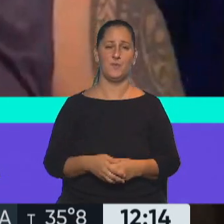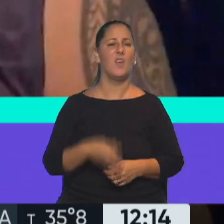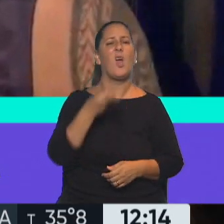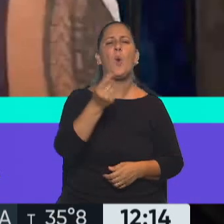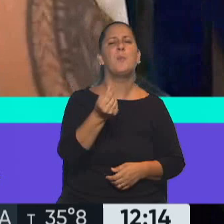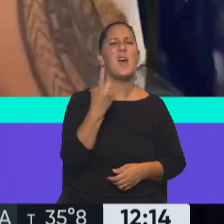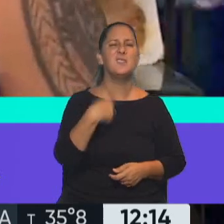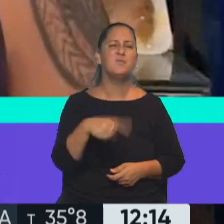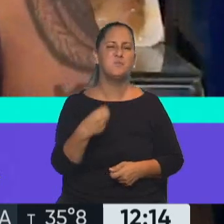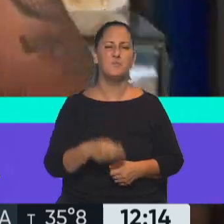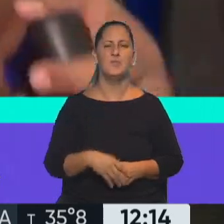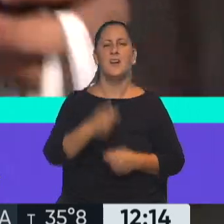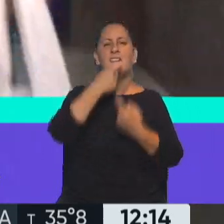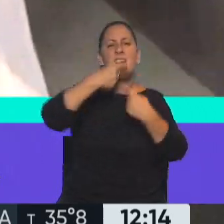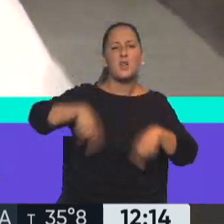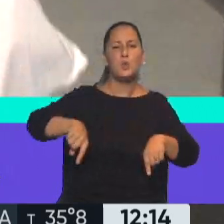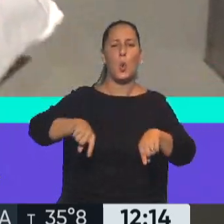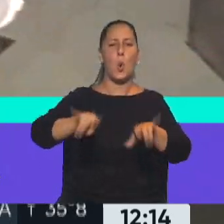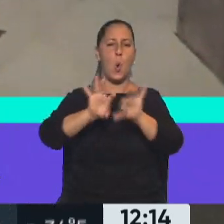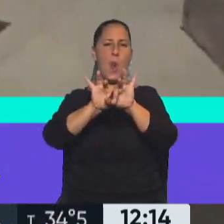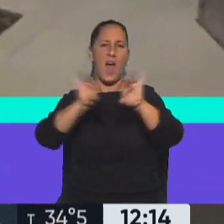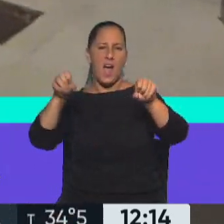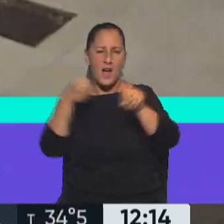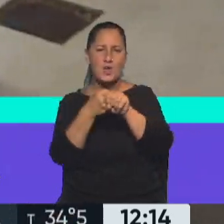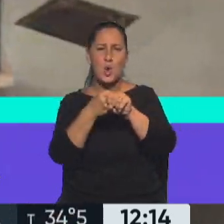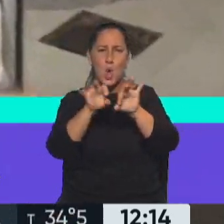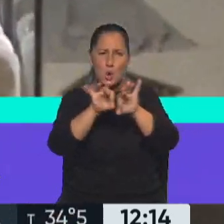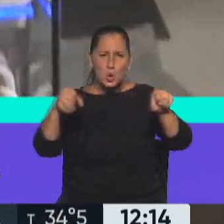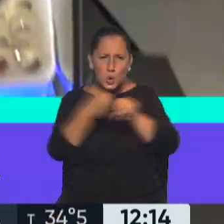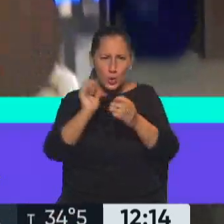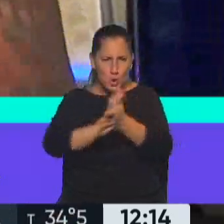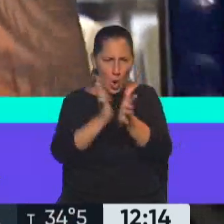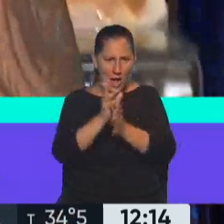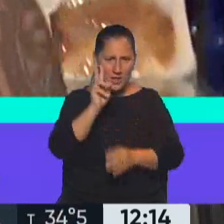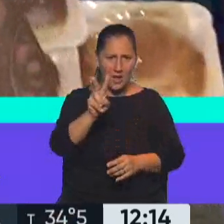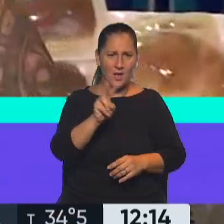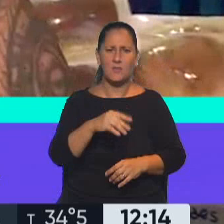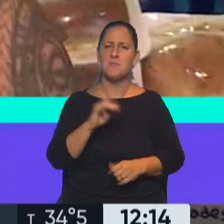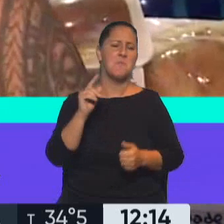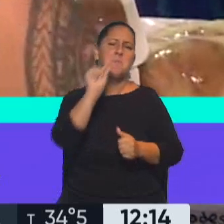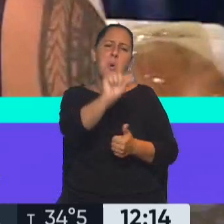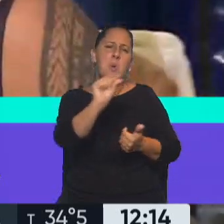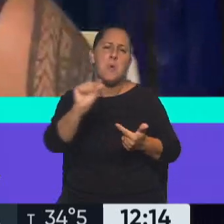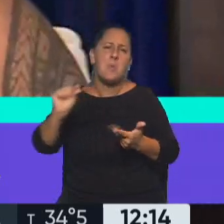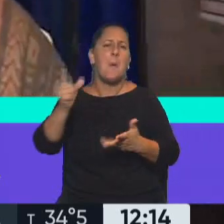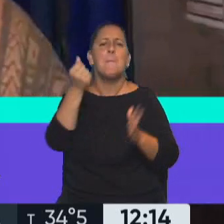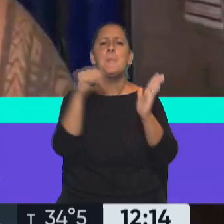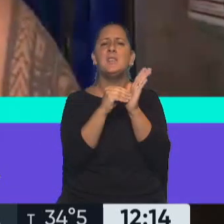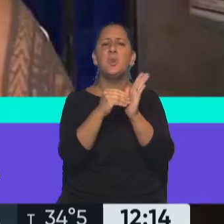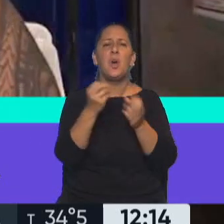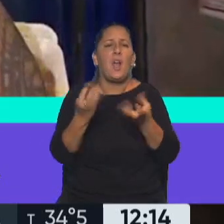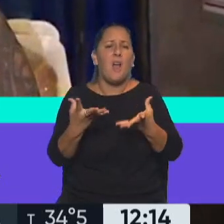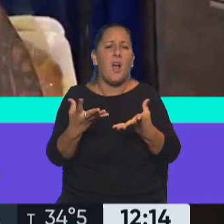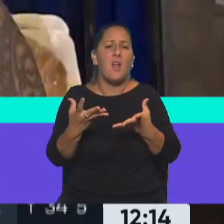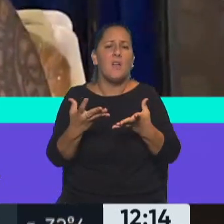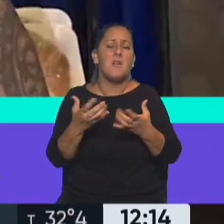compraste? A ver. Factura, calucito. Ah, pero veo un churro de chocolate. Sí, todo, un poquito de todo. ¿Qué te parece el precio?